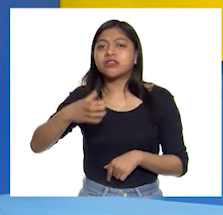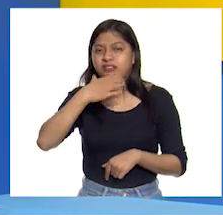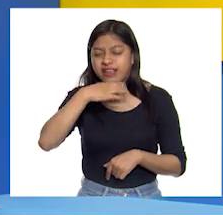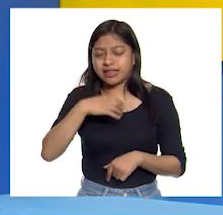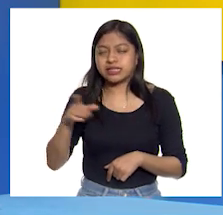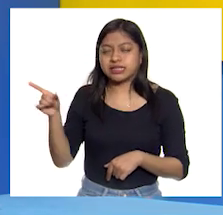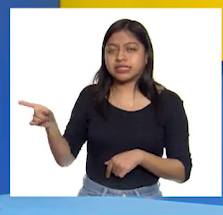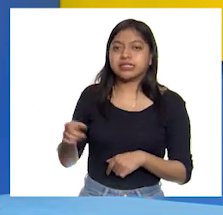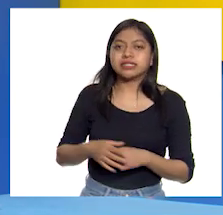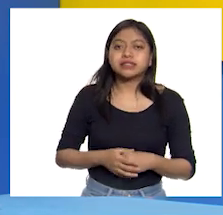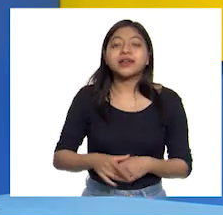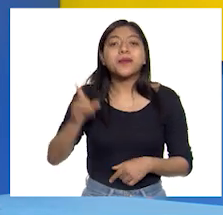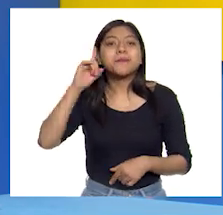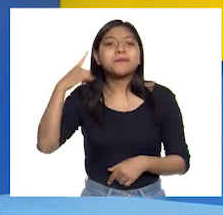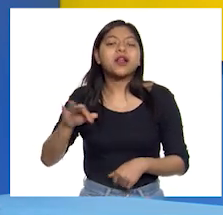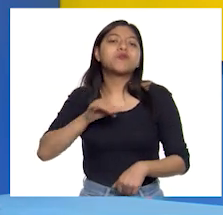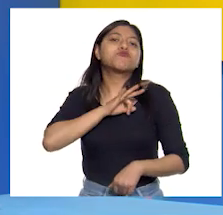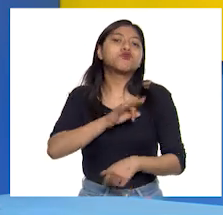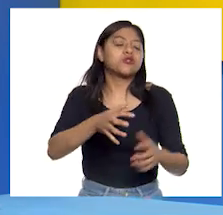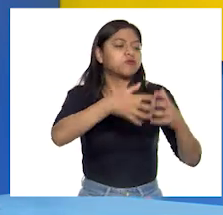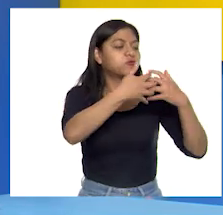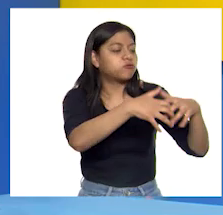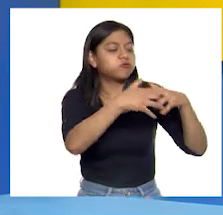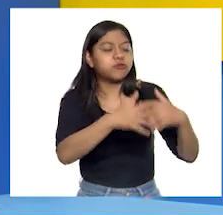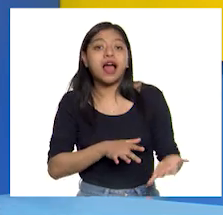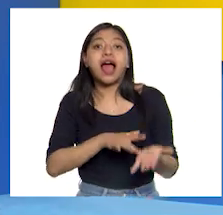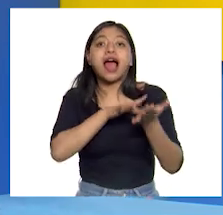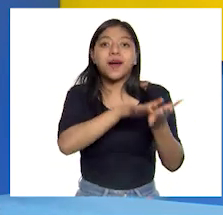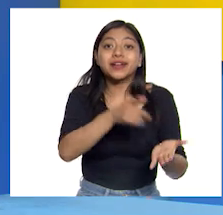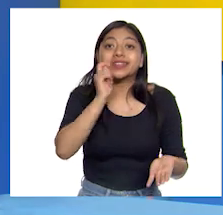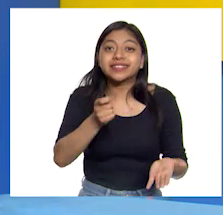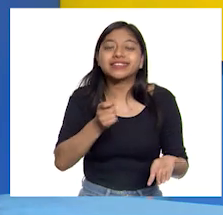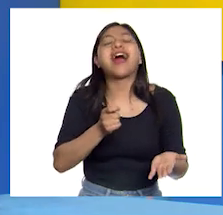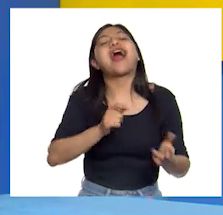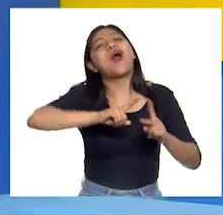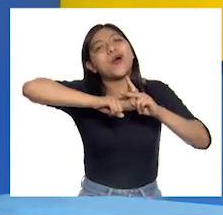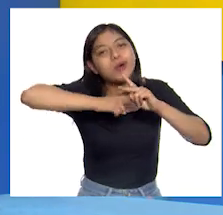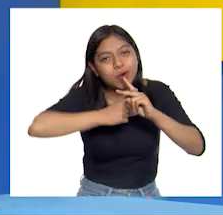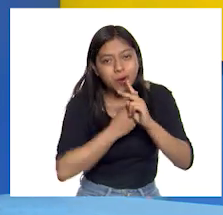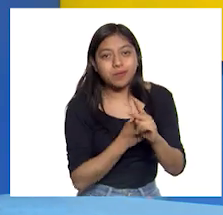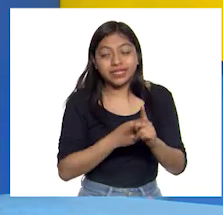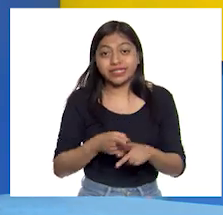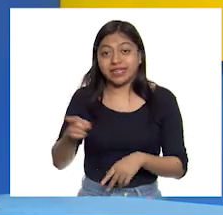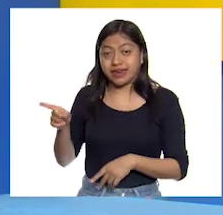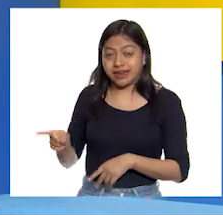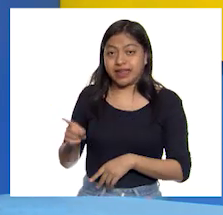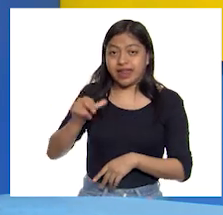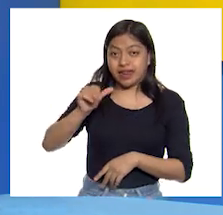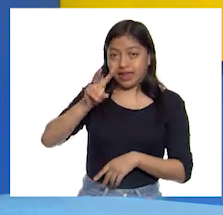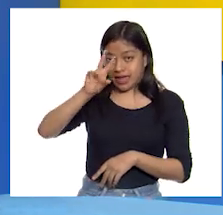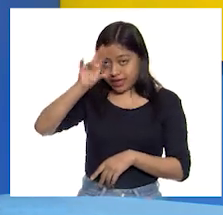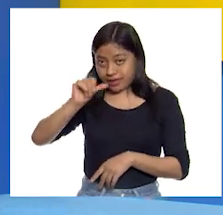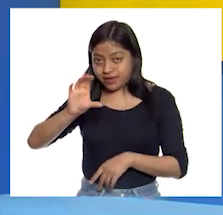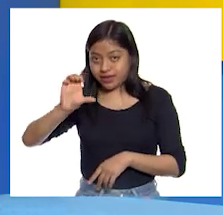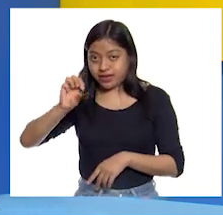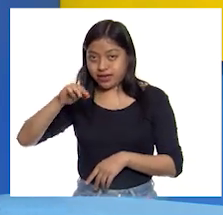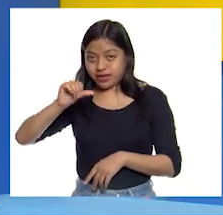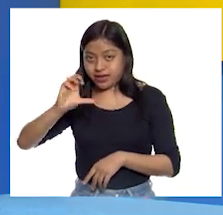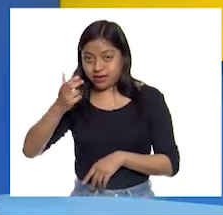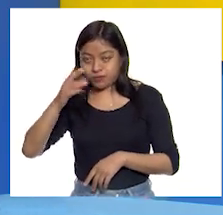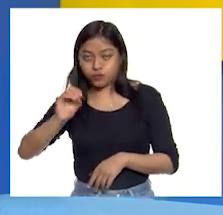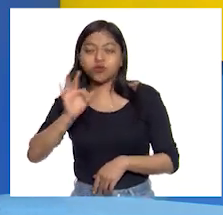estadounidense y esta, a su vez, benefició mucho la economía de México. Claro, porque México lo apoyó durante la guerra.